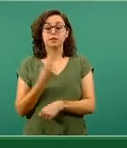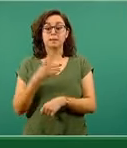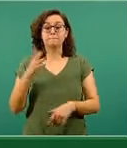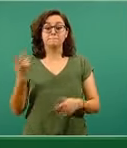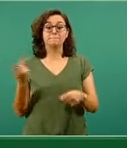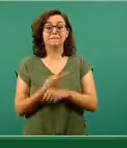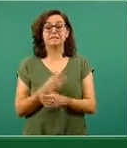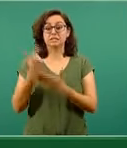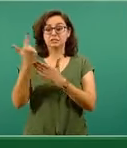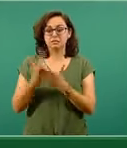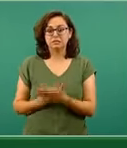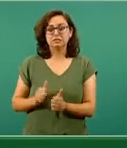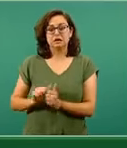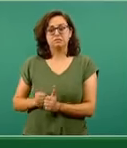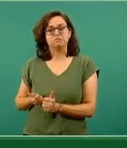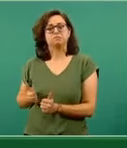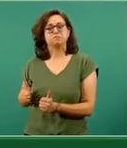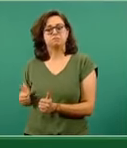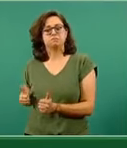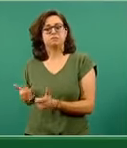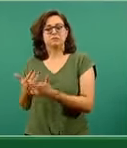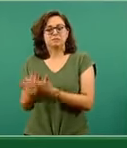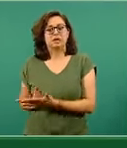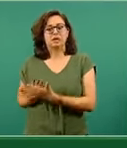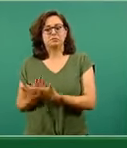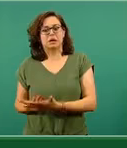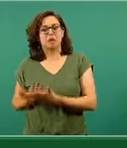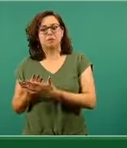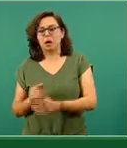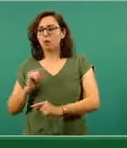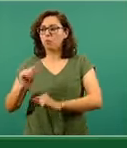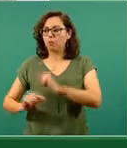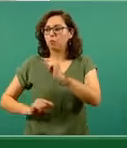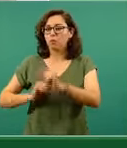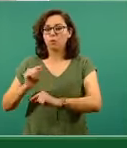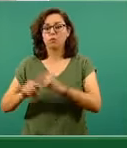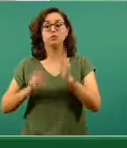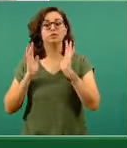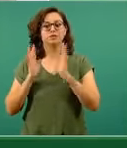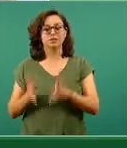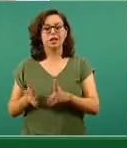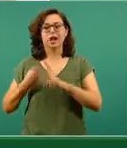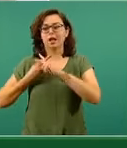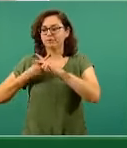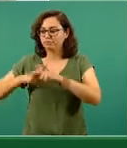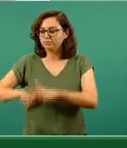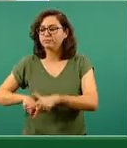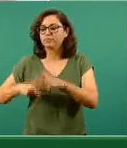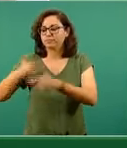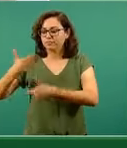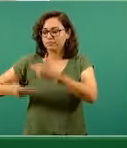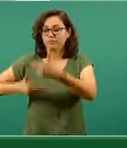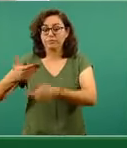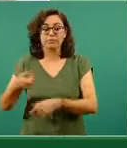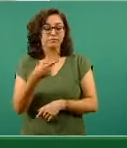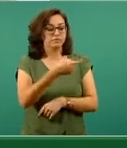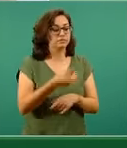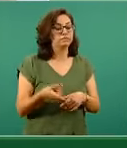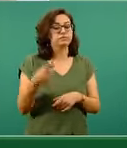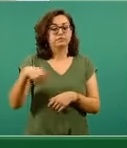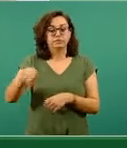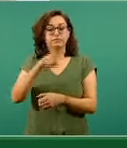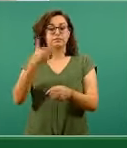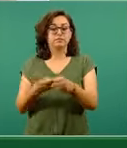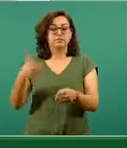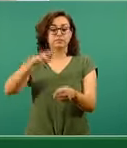las listas de espera. Afortunadamente, cada vez conocimos más sobre el control de los pacientes. Estos hospitales